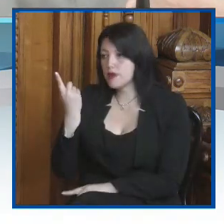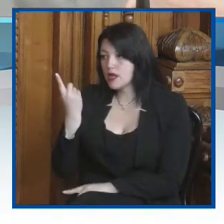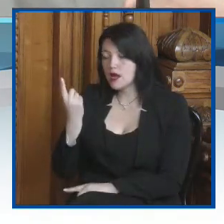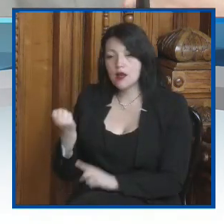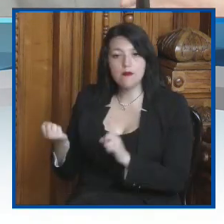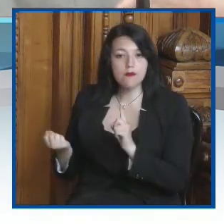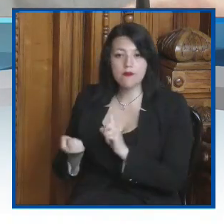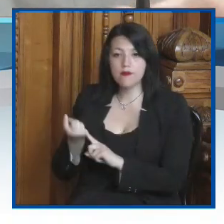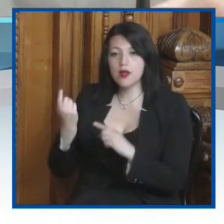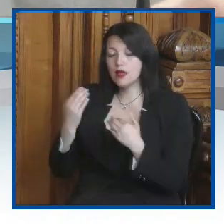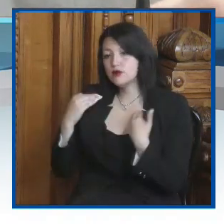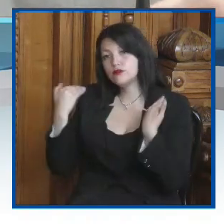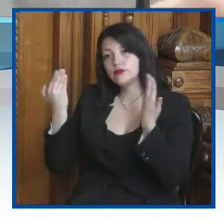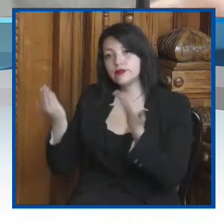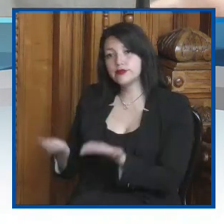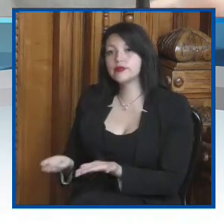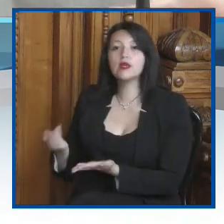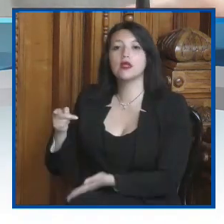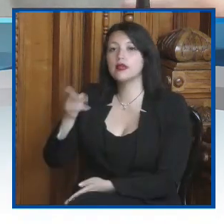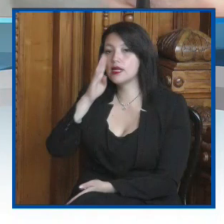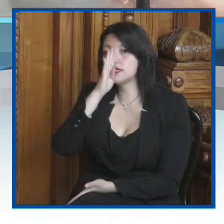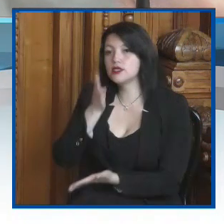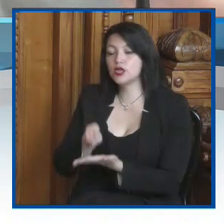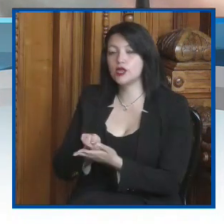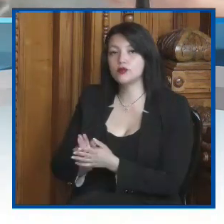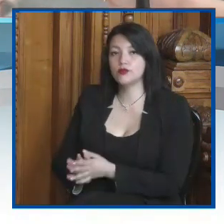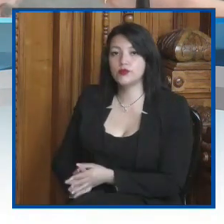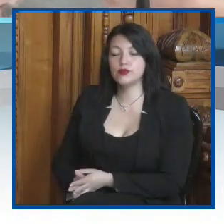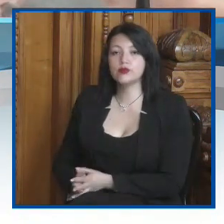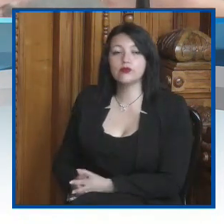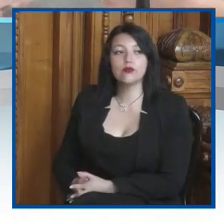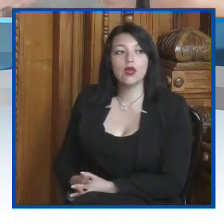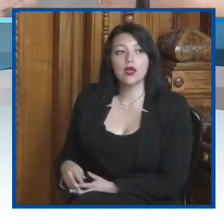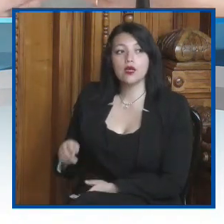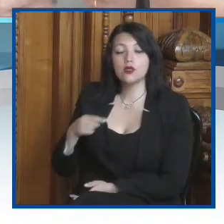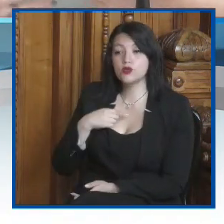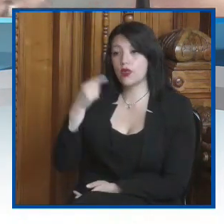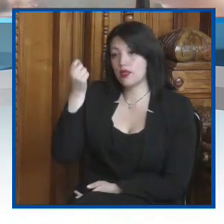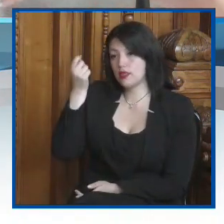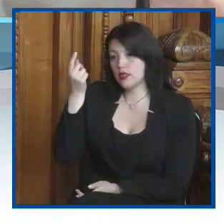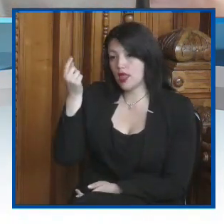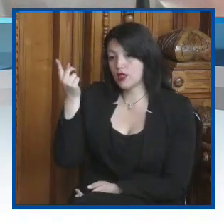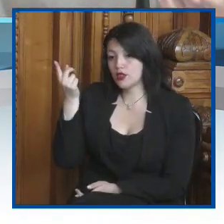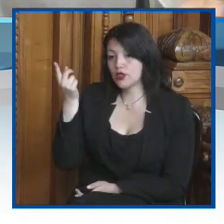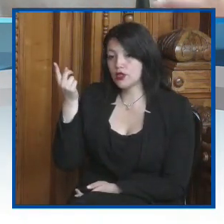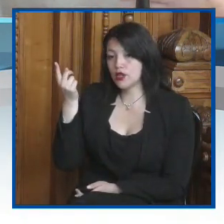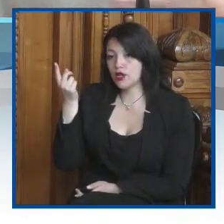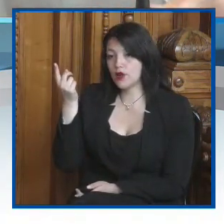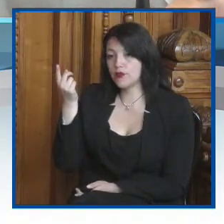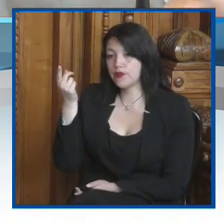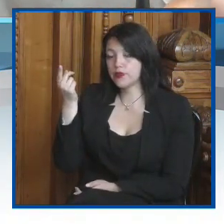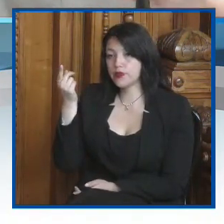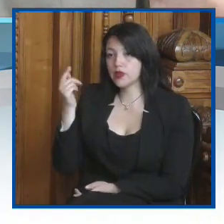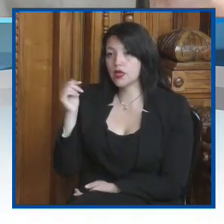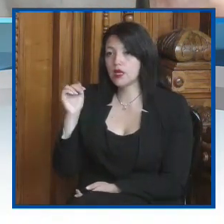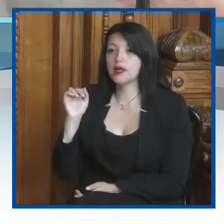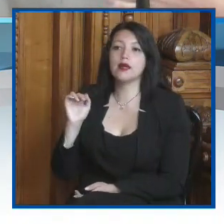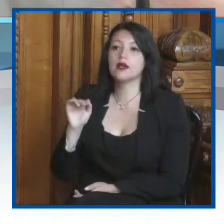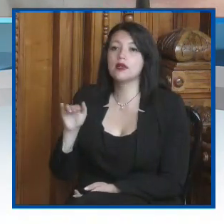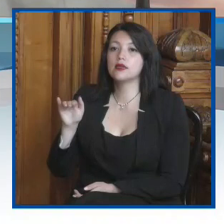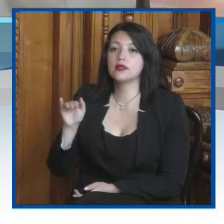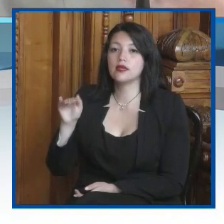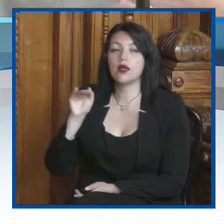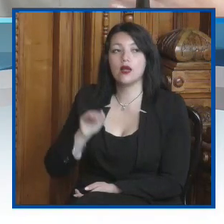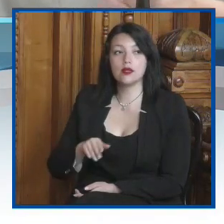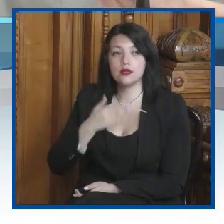primer destinatario de nuestra decisión? Yo entiendo que nosotros no hablamos, en nuestro caso las audiencias son grabadas y